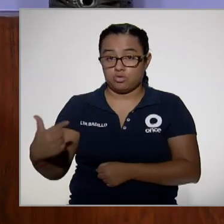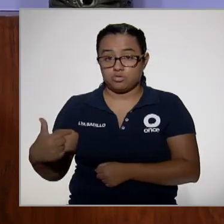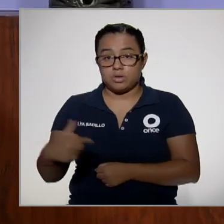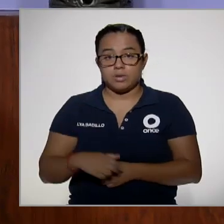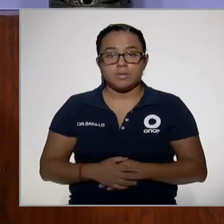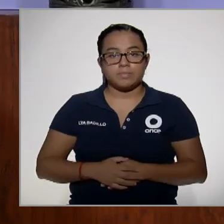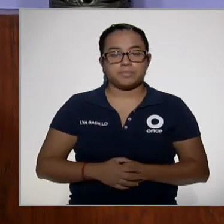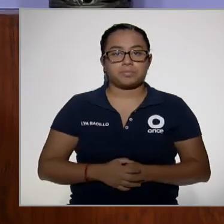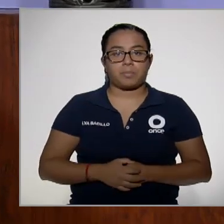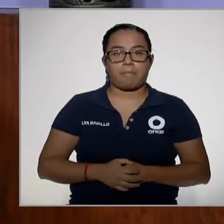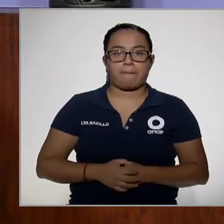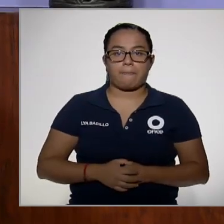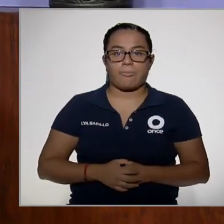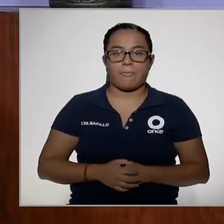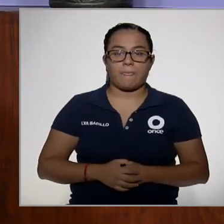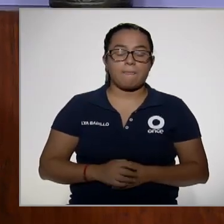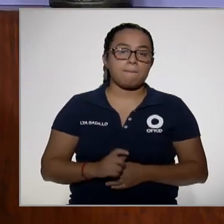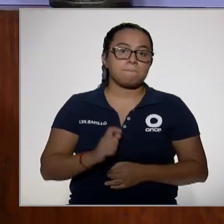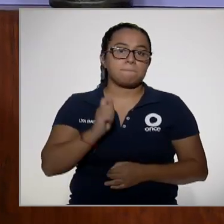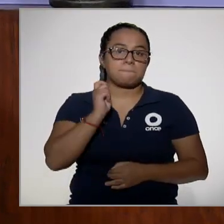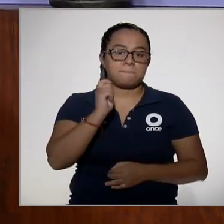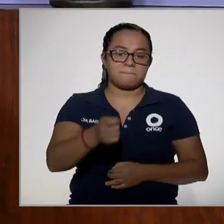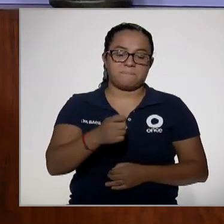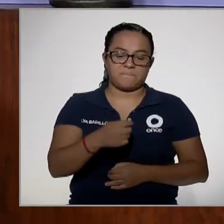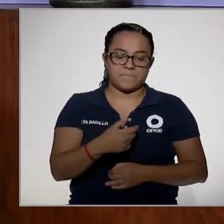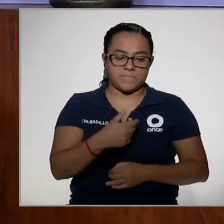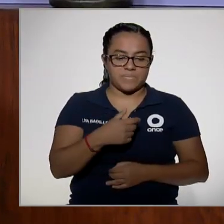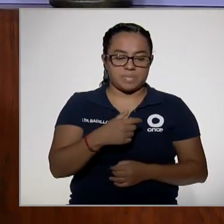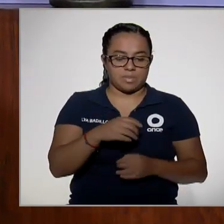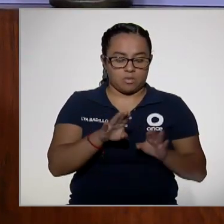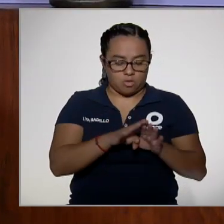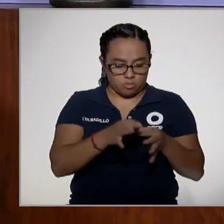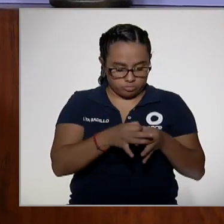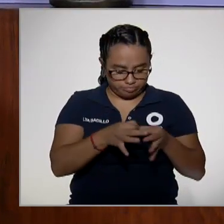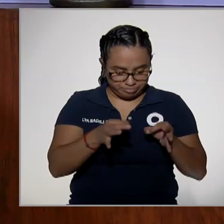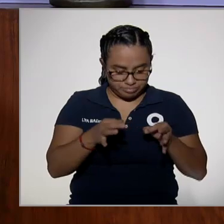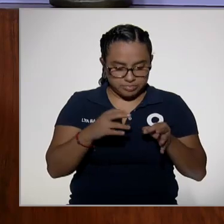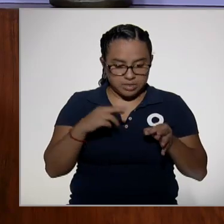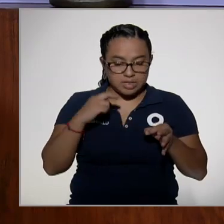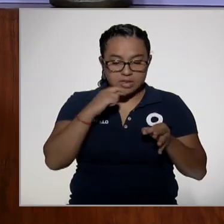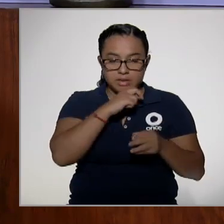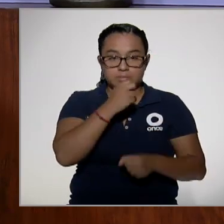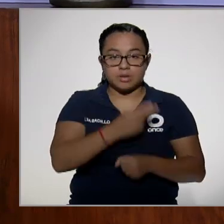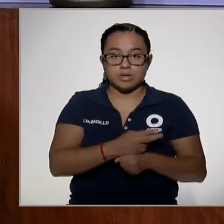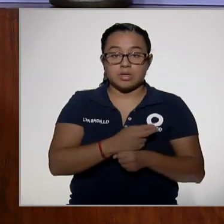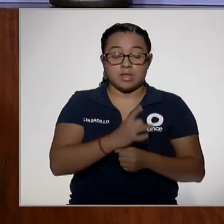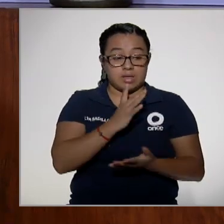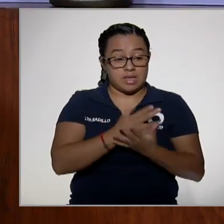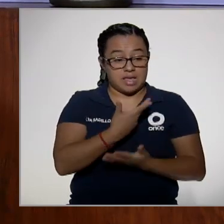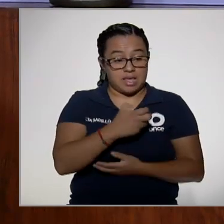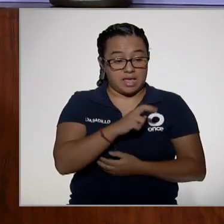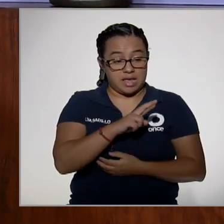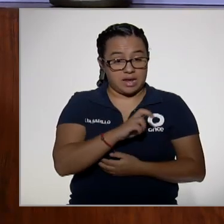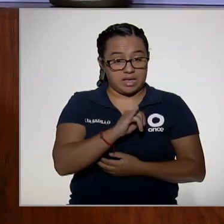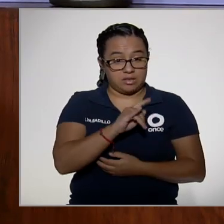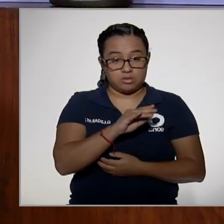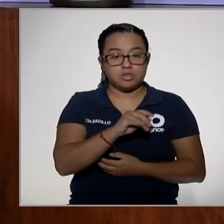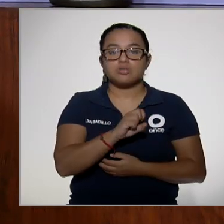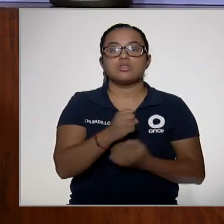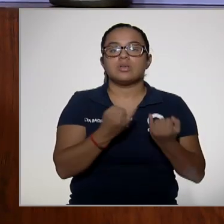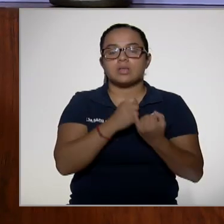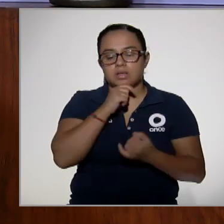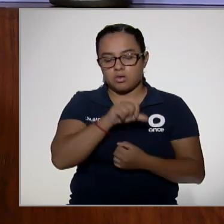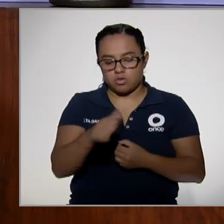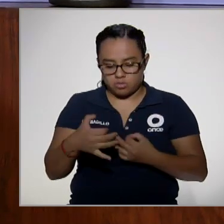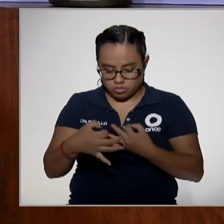de la del desarrollo de los eritrocitos de manera muy temprana no sólo el 'soy trocito sino también de otras células como algunas